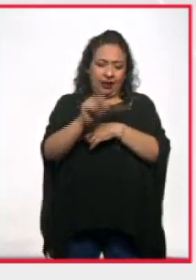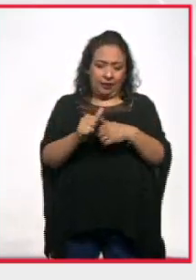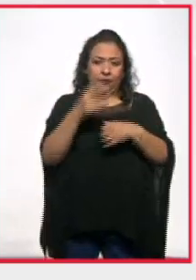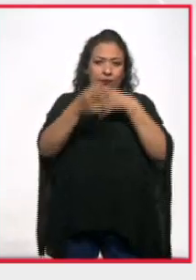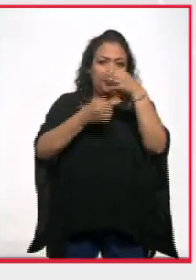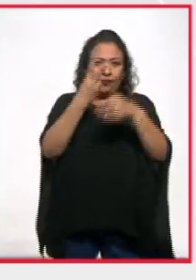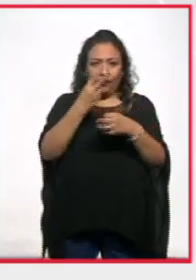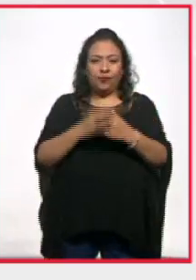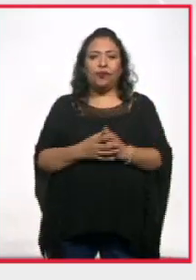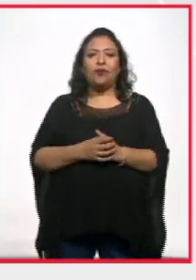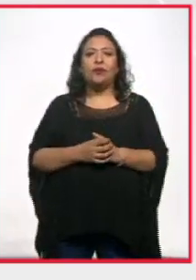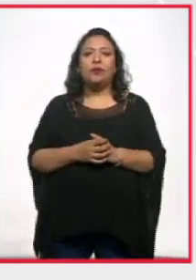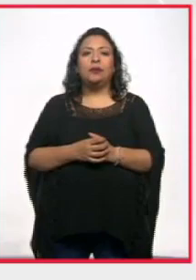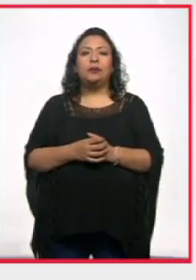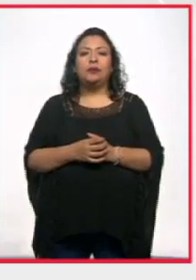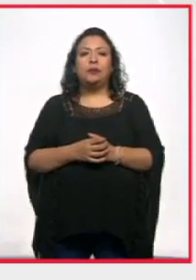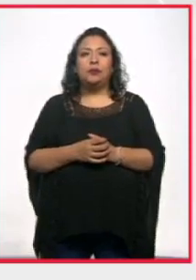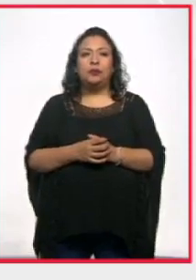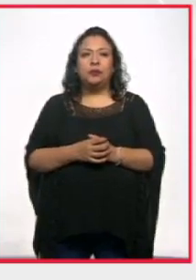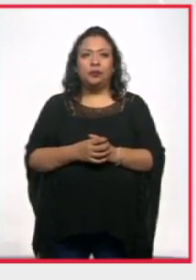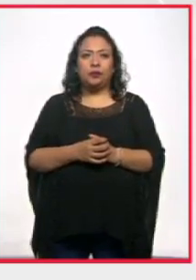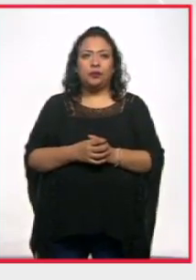22.